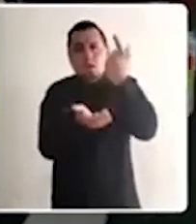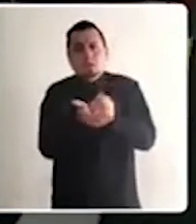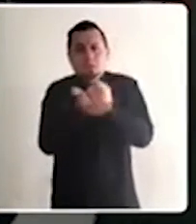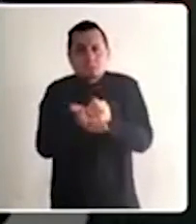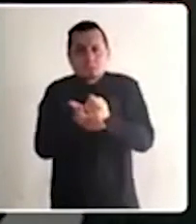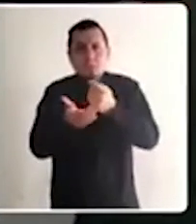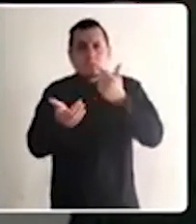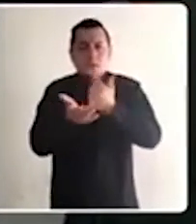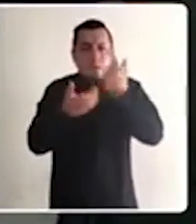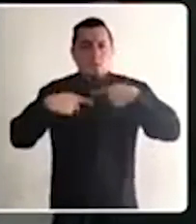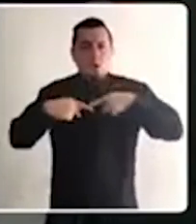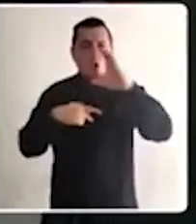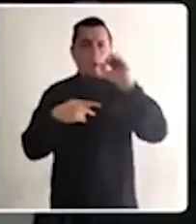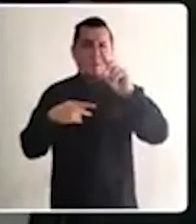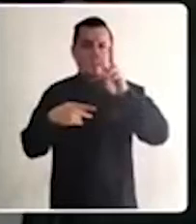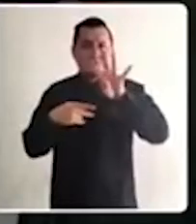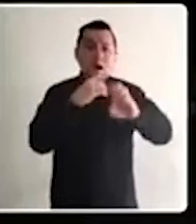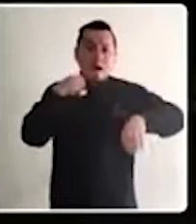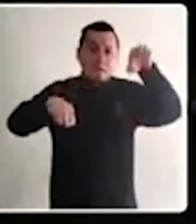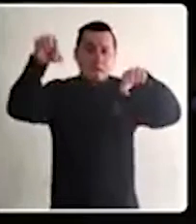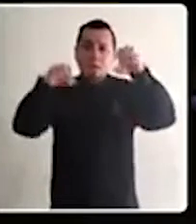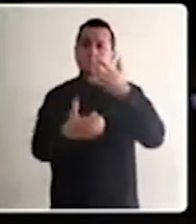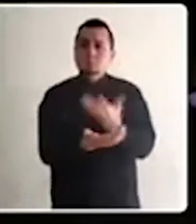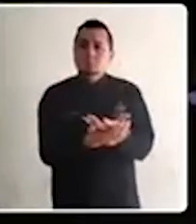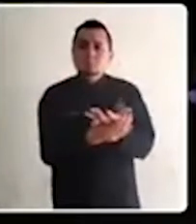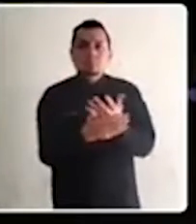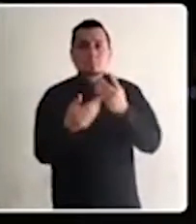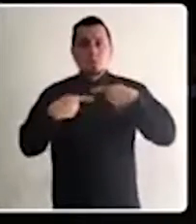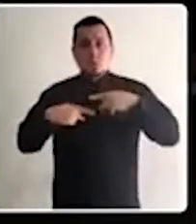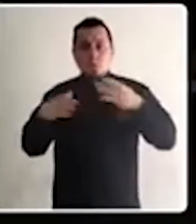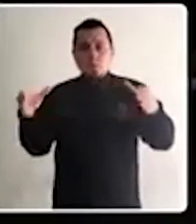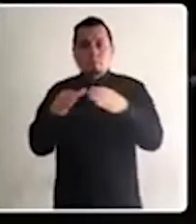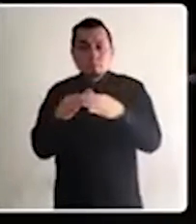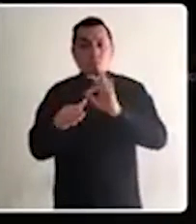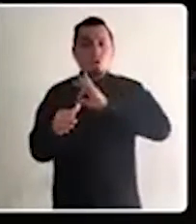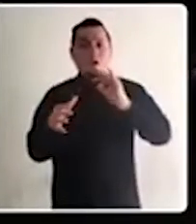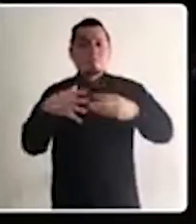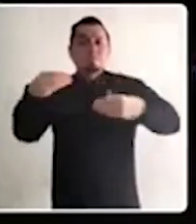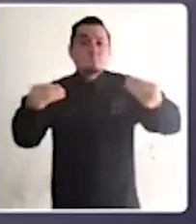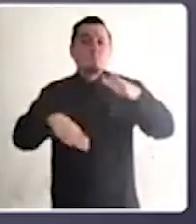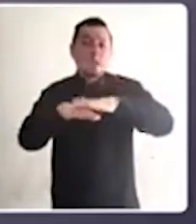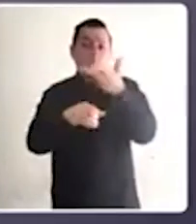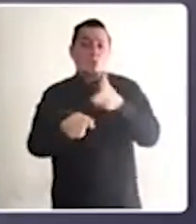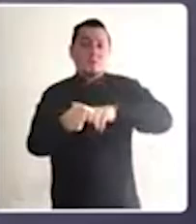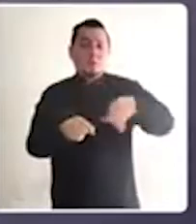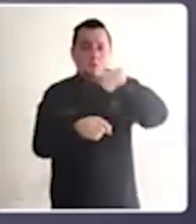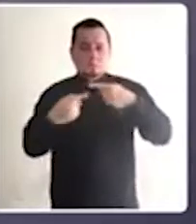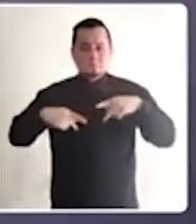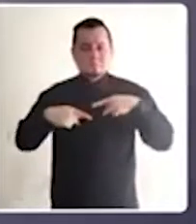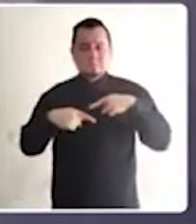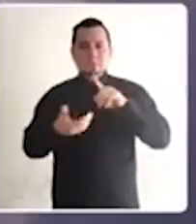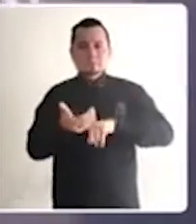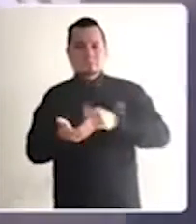y en un hospital lleno de pacientes con COVID-19. El sitio más importante de una persona se puede contagiar es en el hospital y por ende